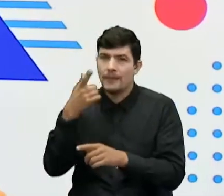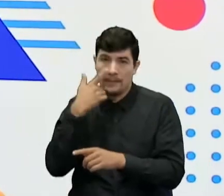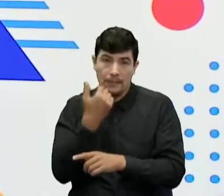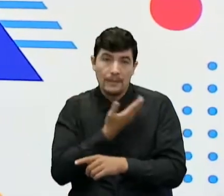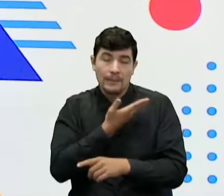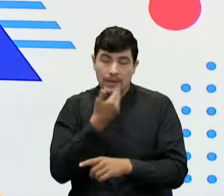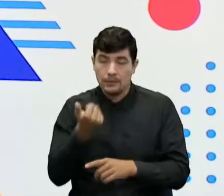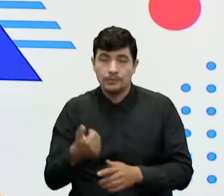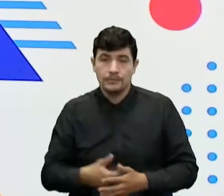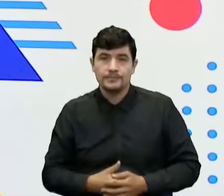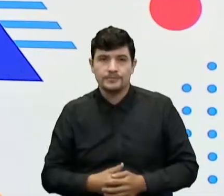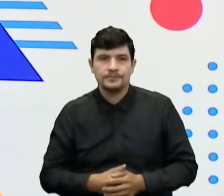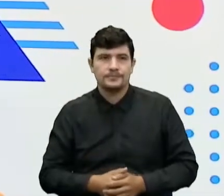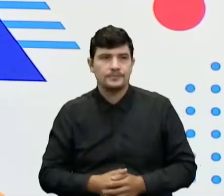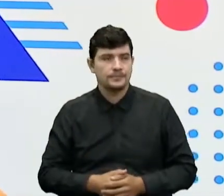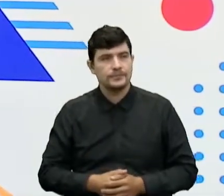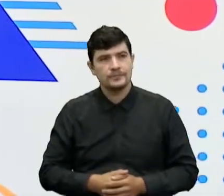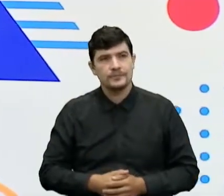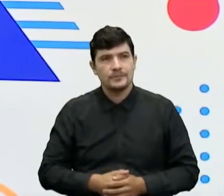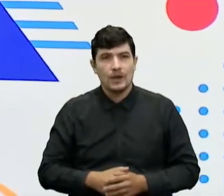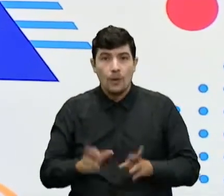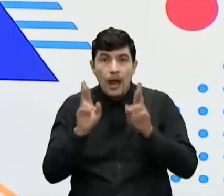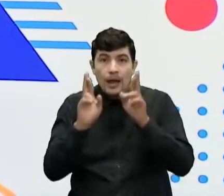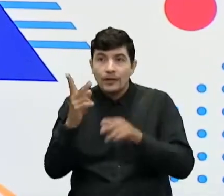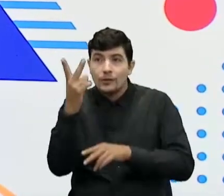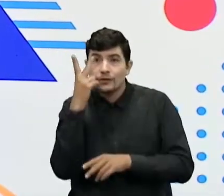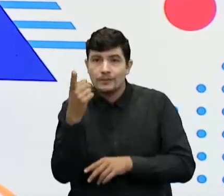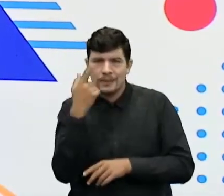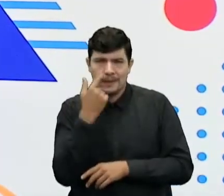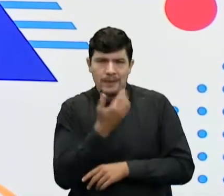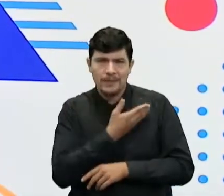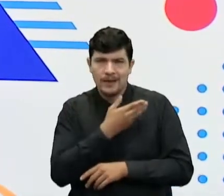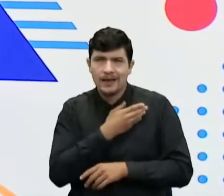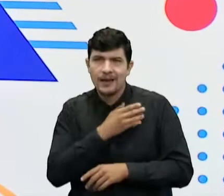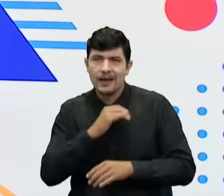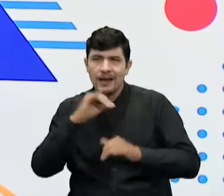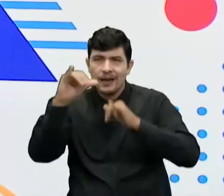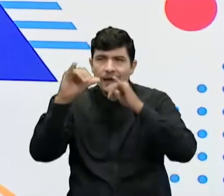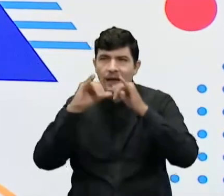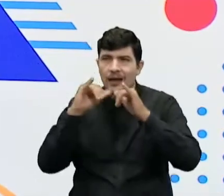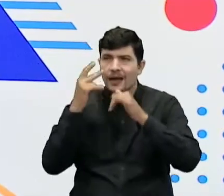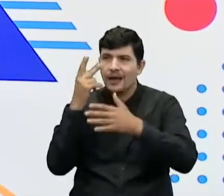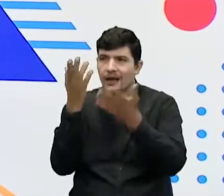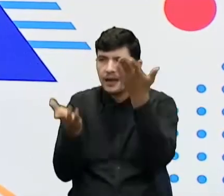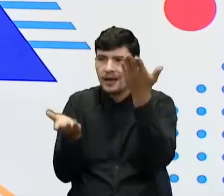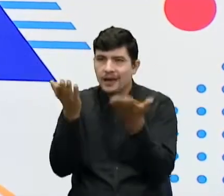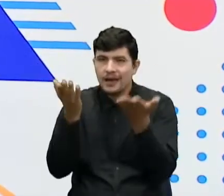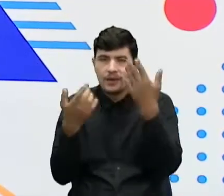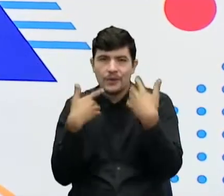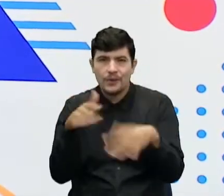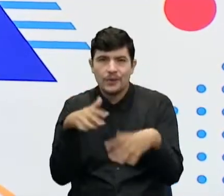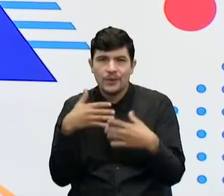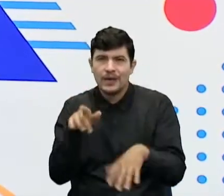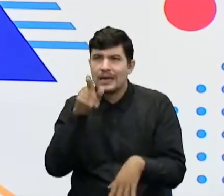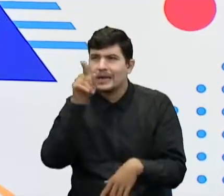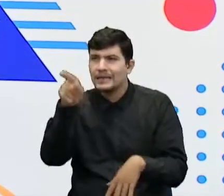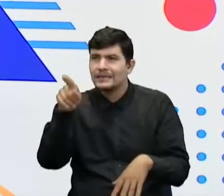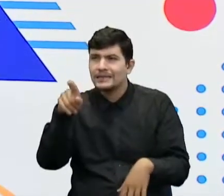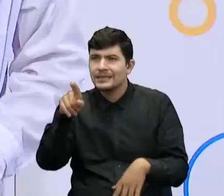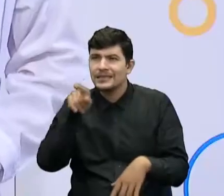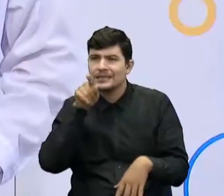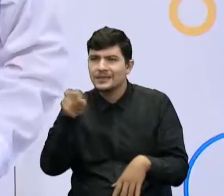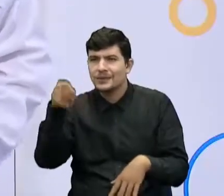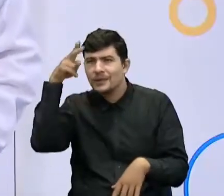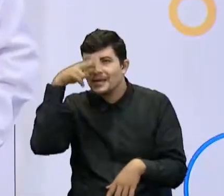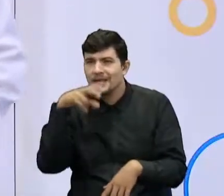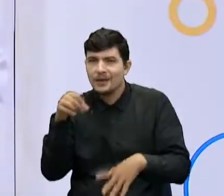sus papás ¿Sí? Y ojalá estén los dos Ajá Porque De pronto dicen Caramba No, este me salió El hijo del lechero